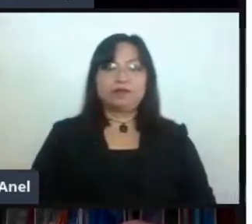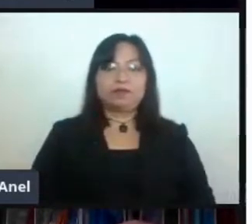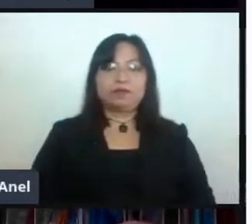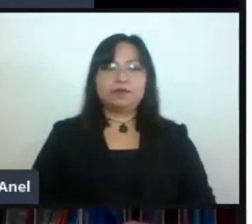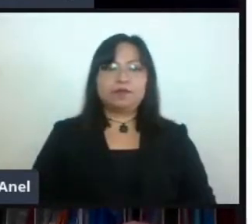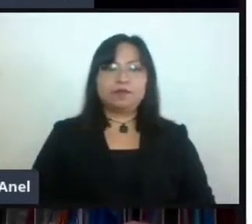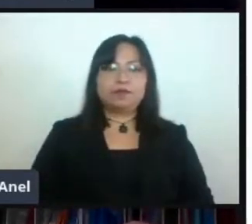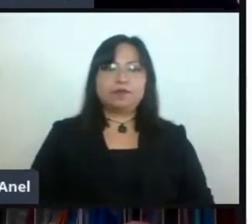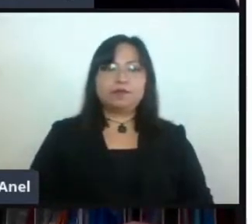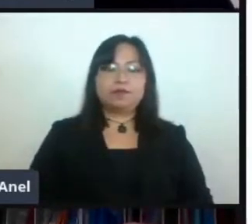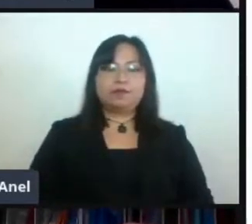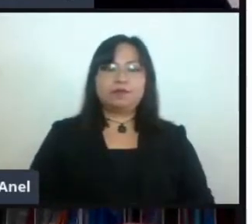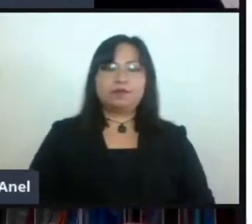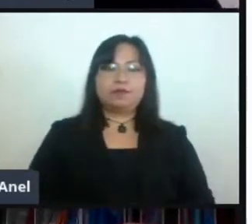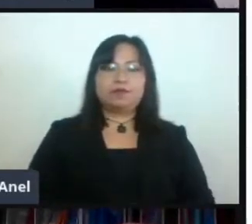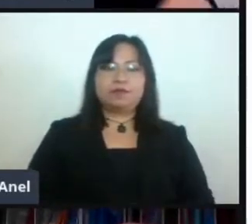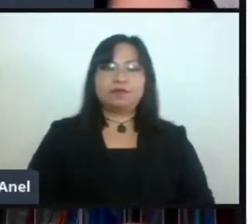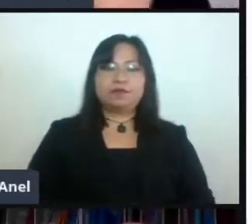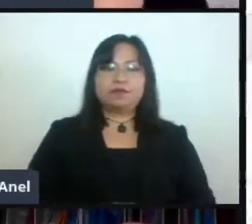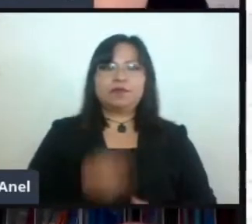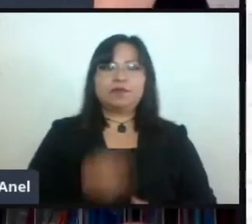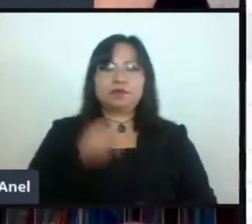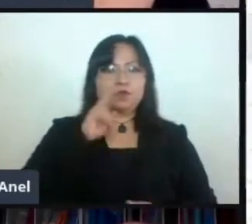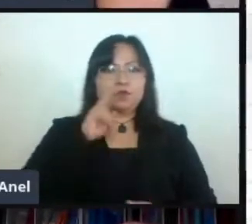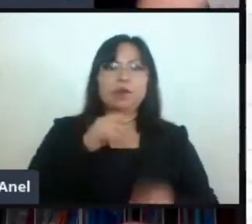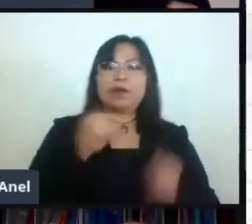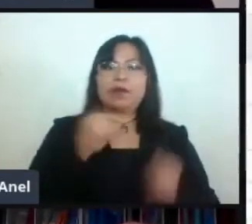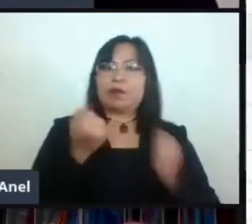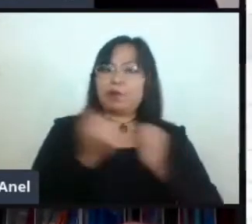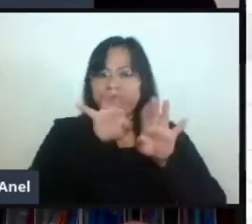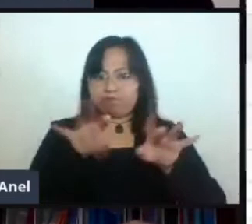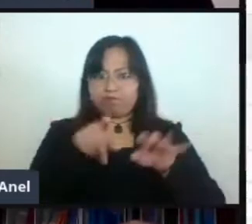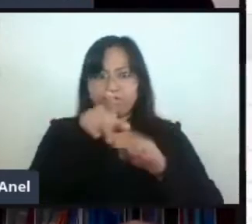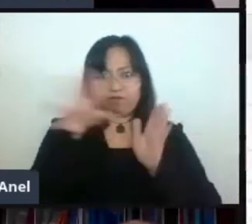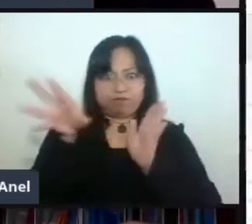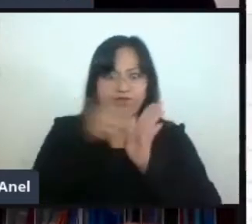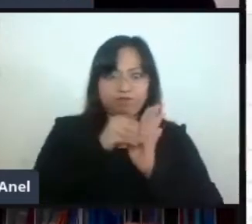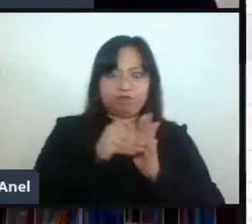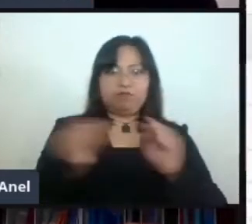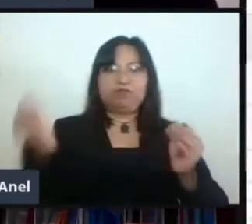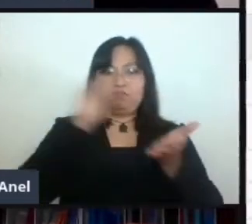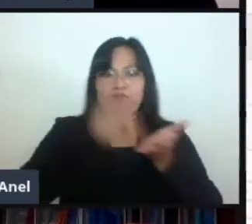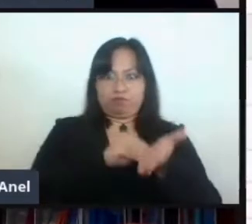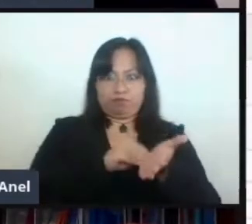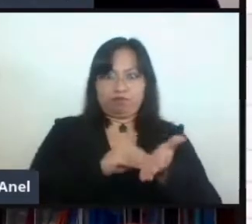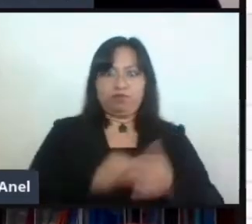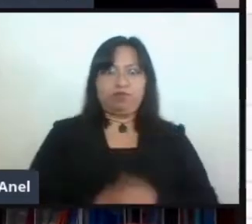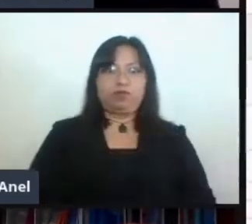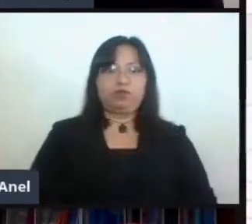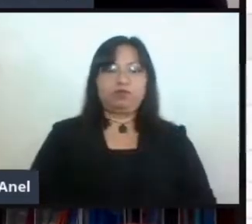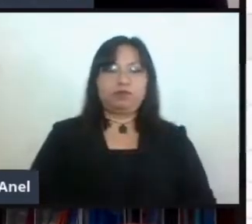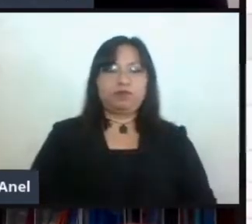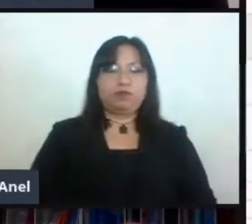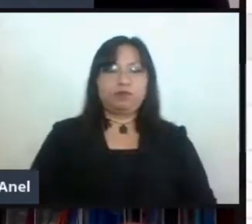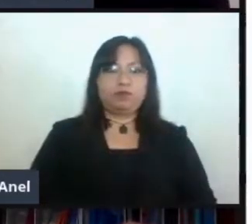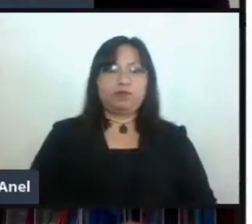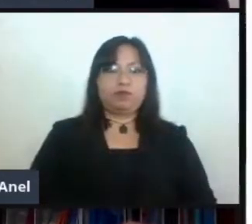Logrado y la descripción pues la obtengo de aquí. Entonces, yo puedo terminar